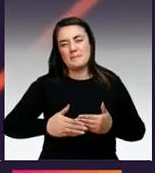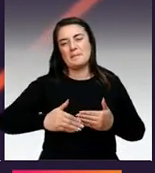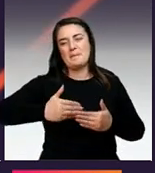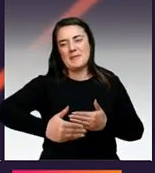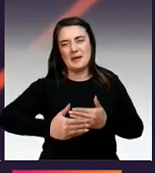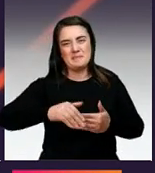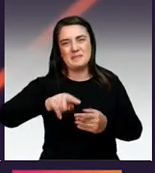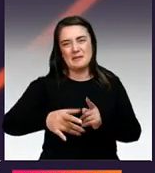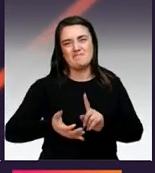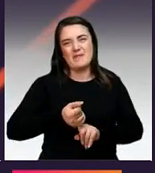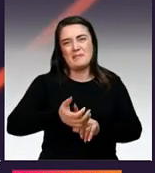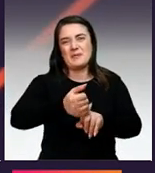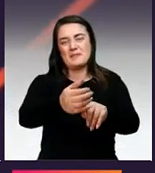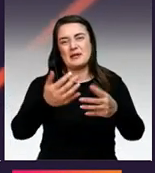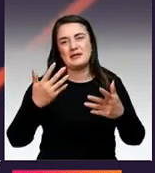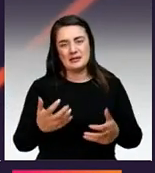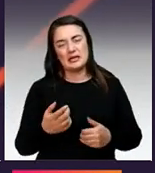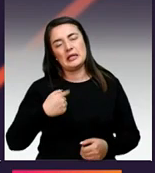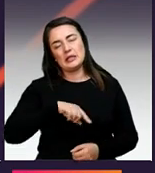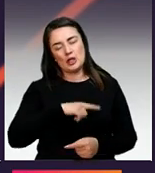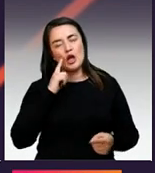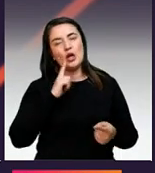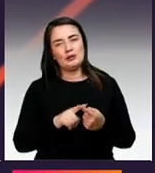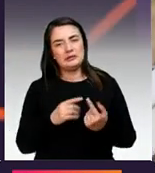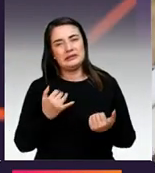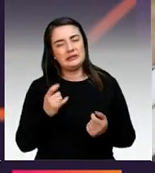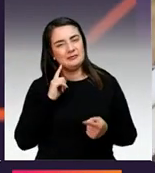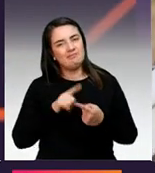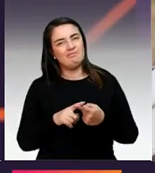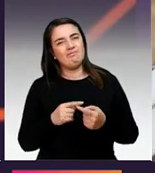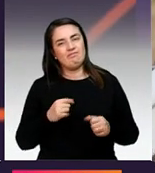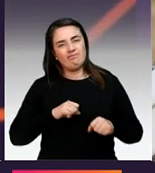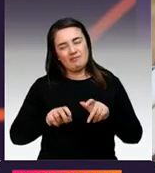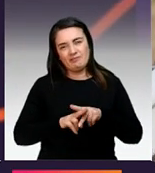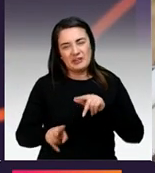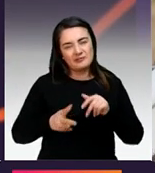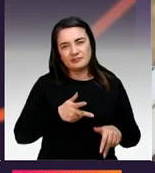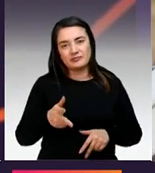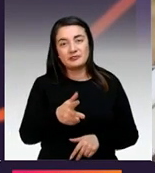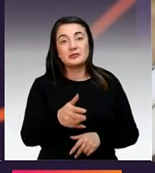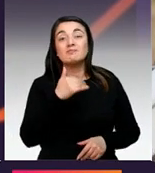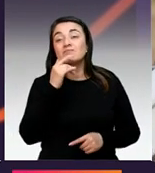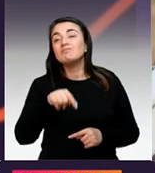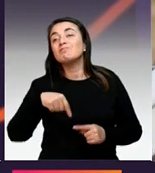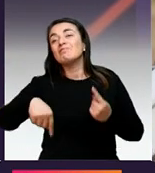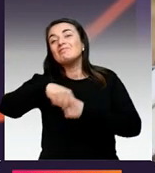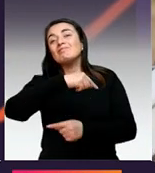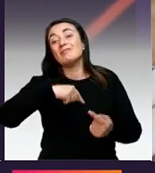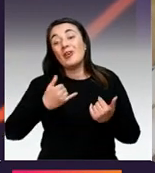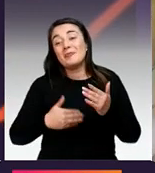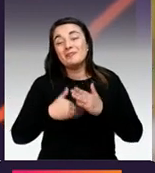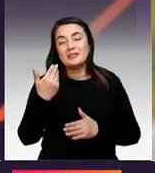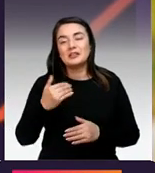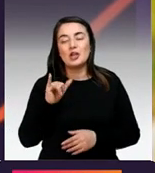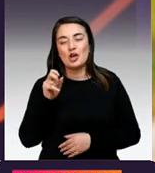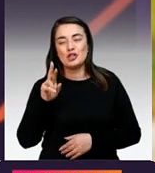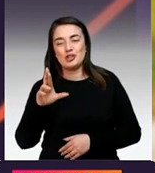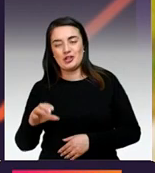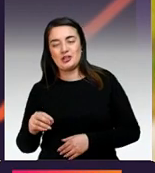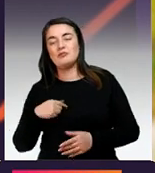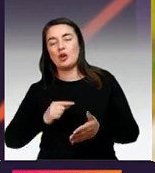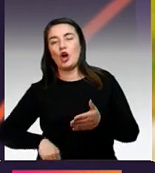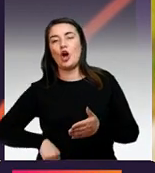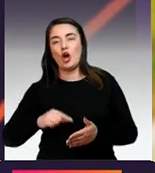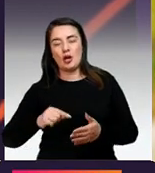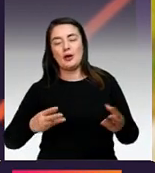que nuestro objetivo está siempre en las escapadas aún sin saber cómo le irá en la vuelta que arrancó hoy osorio ya tiene contrato asegurado con